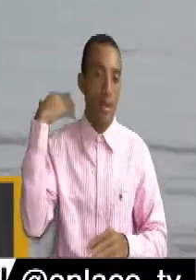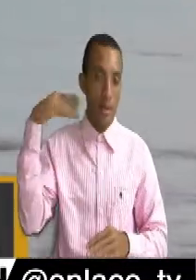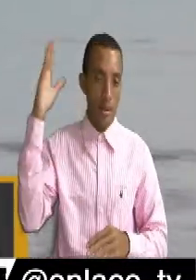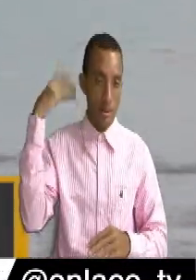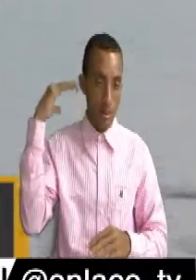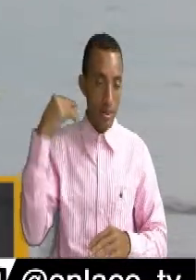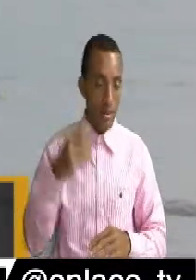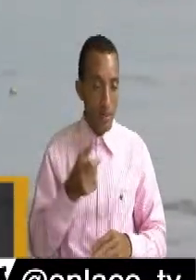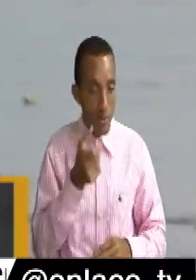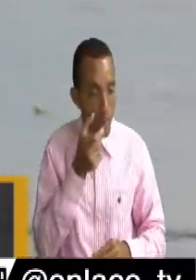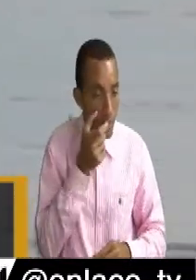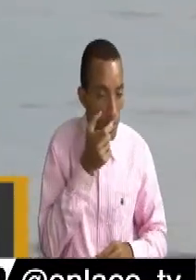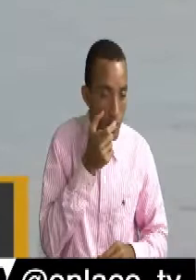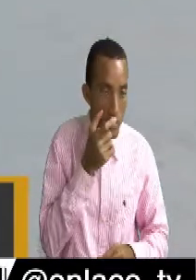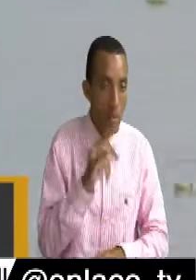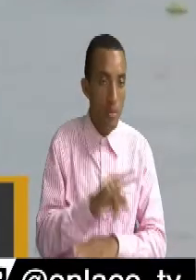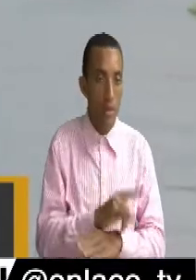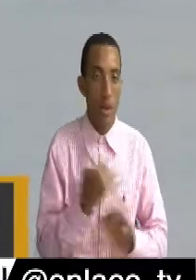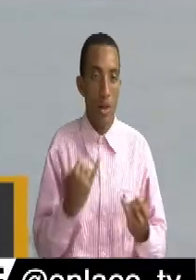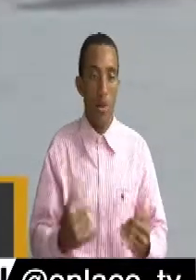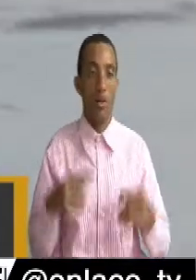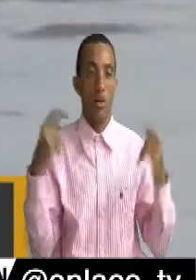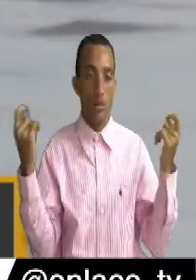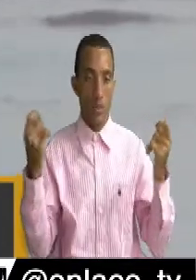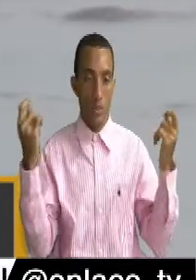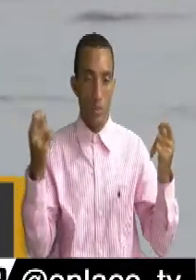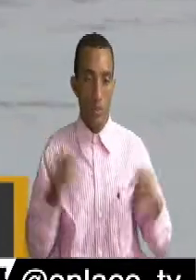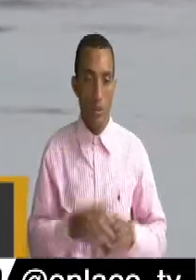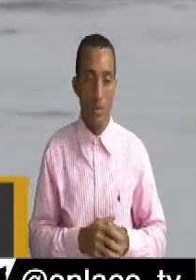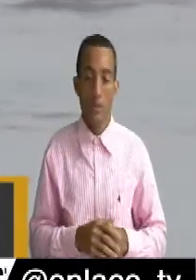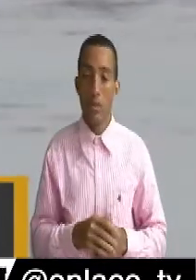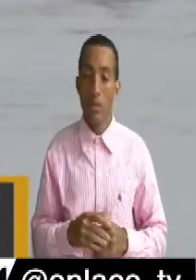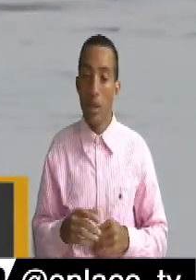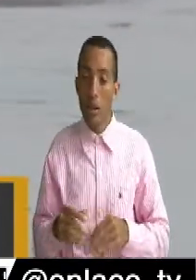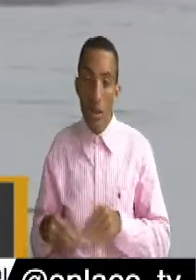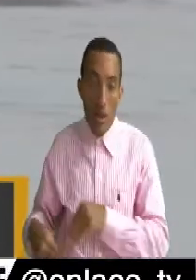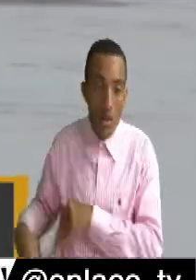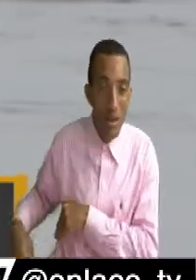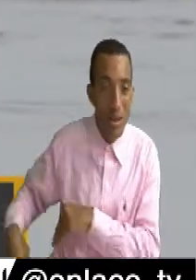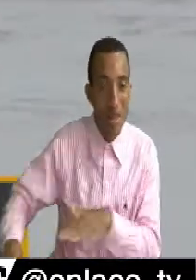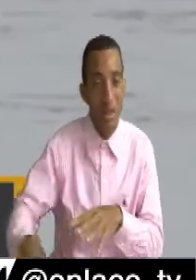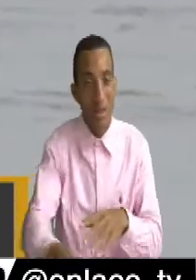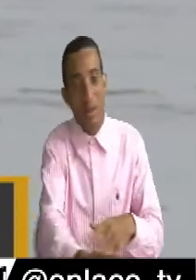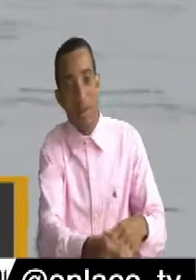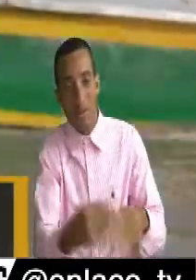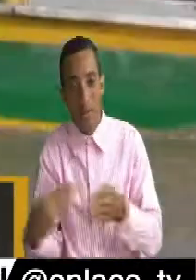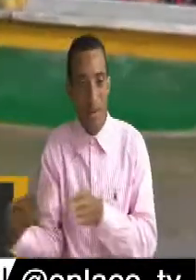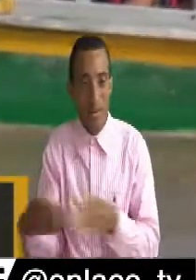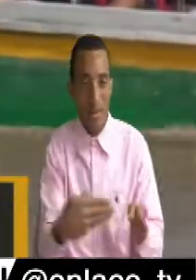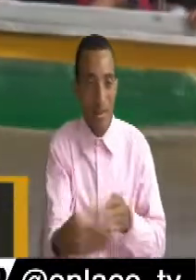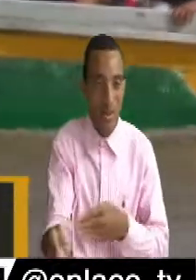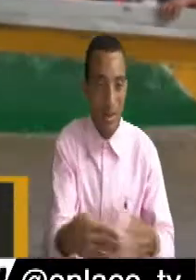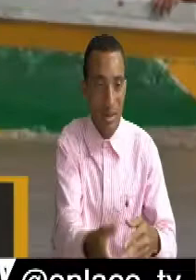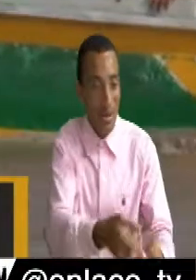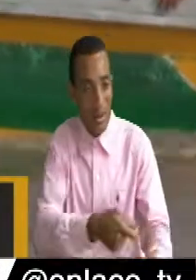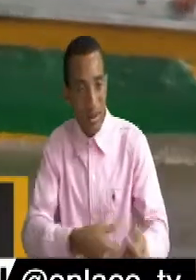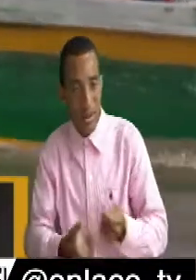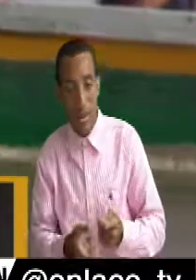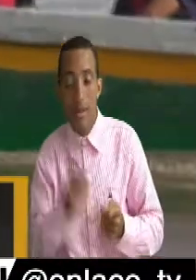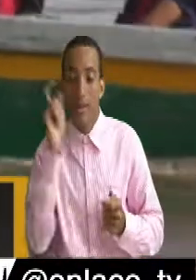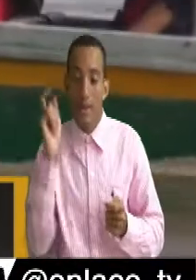mismo estamos en la campaña de que los pescadores lleven sus implementos de seguridad, que lleven